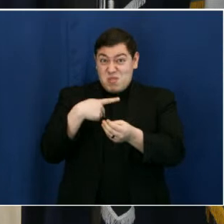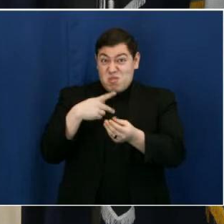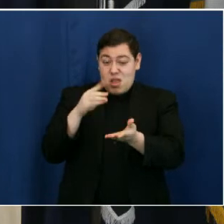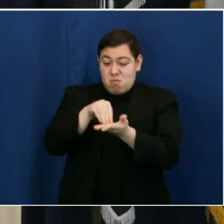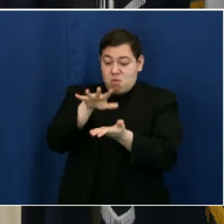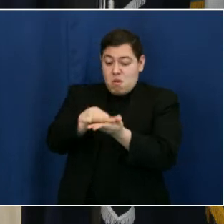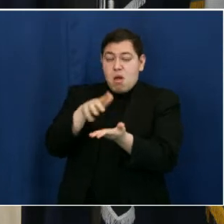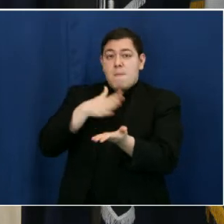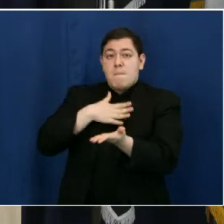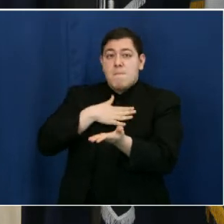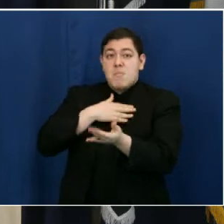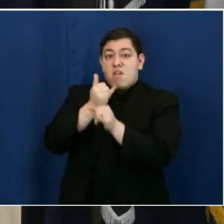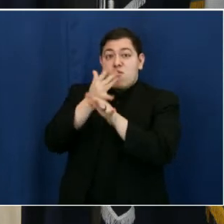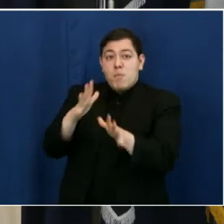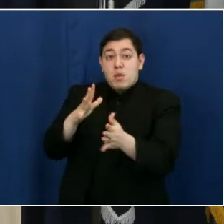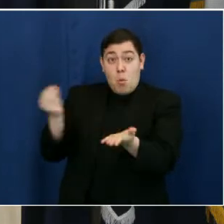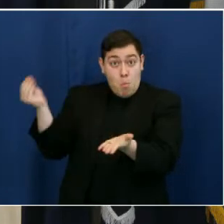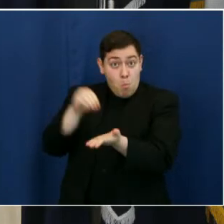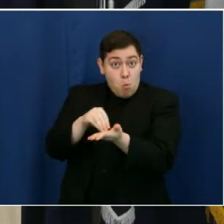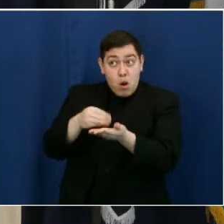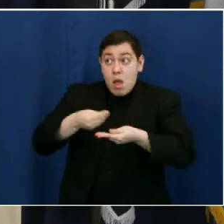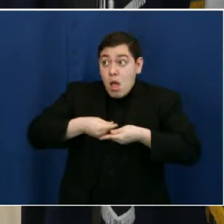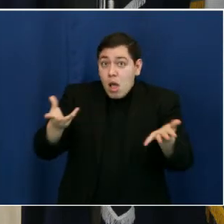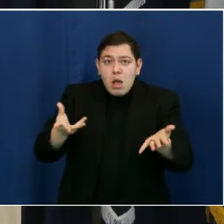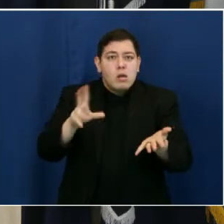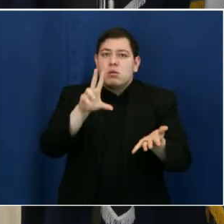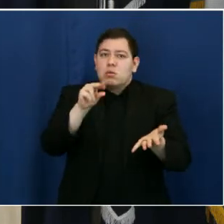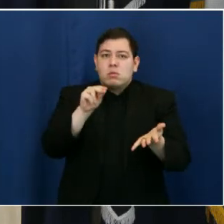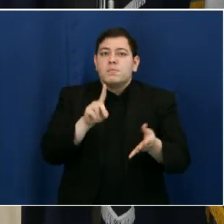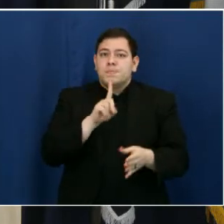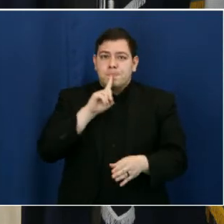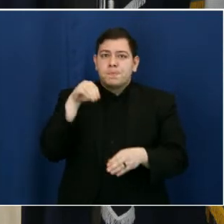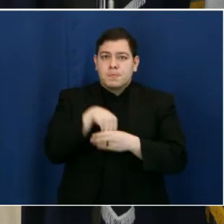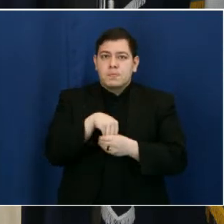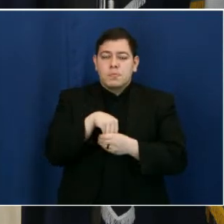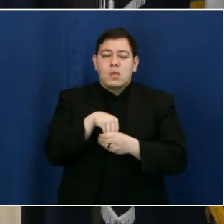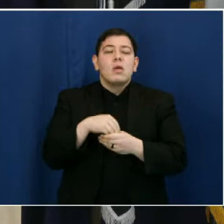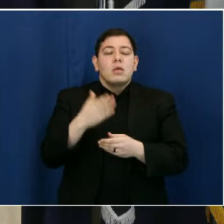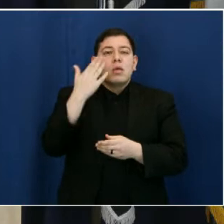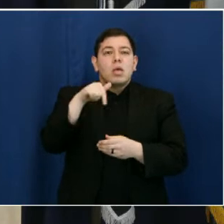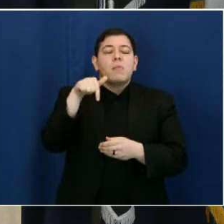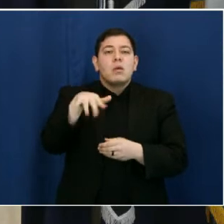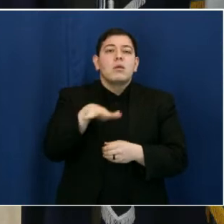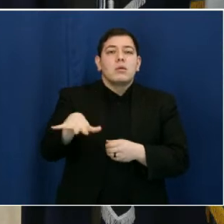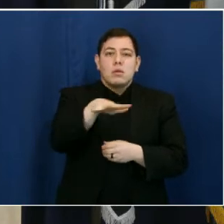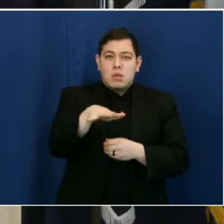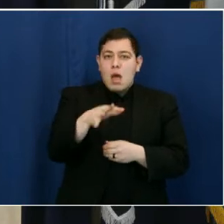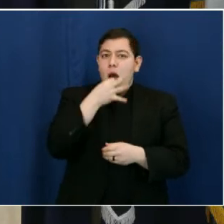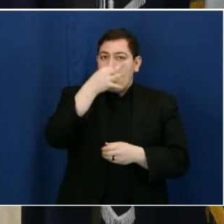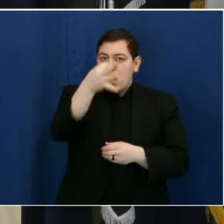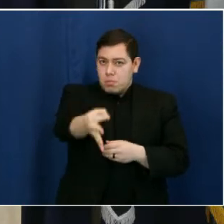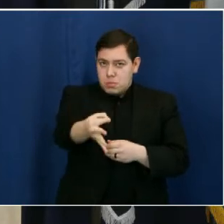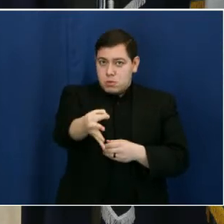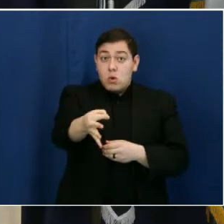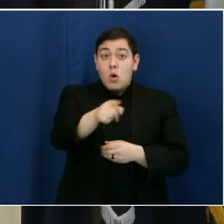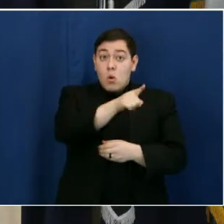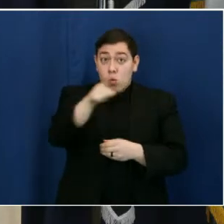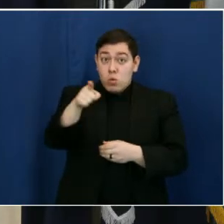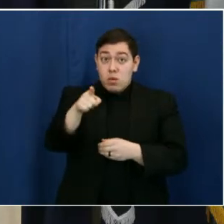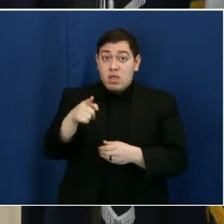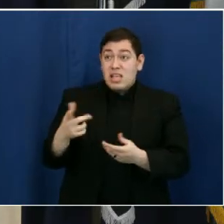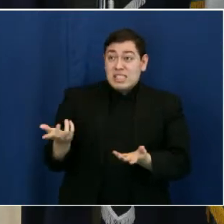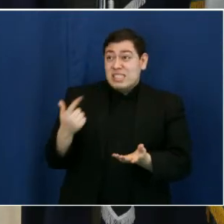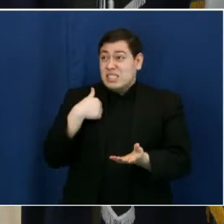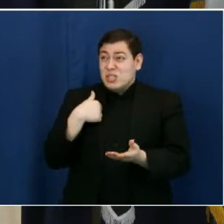está prohibiendo a nadie más. Es sumamente para nosotros importante que las personas de esta comunidad sepan que es